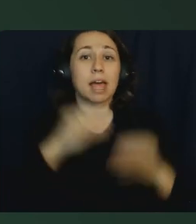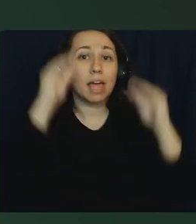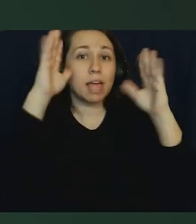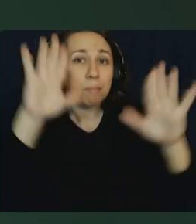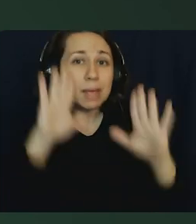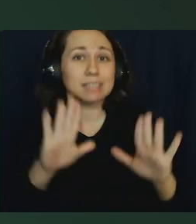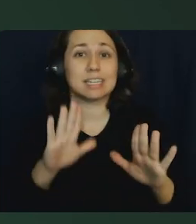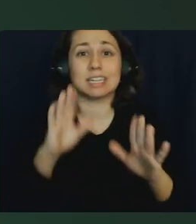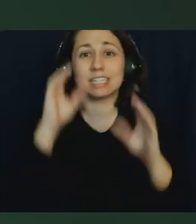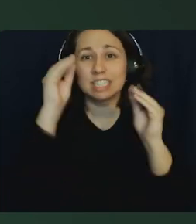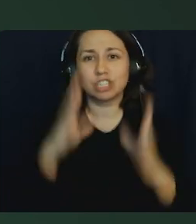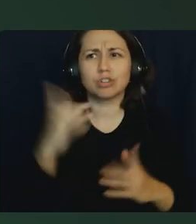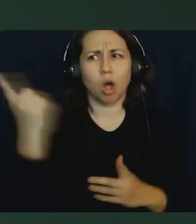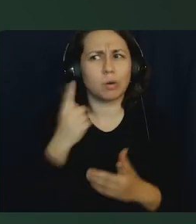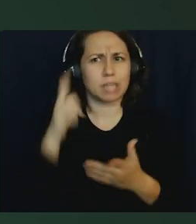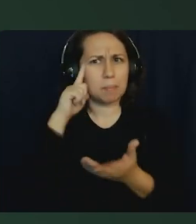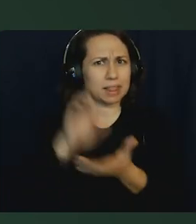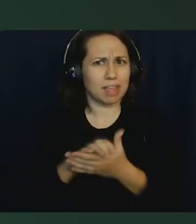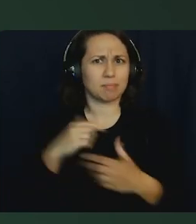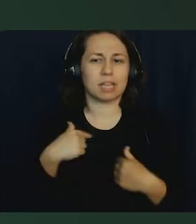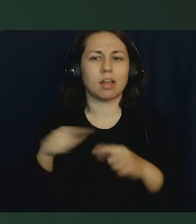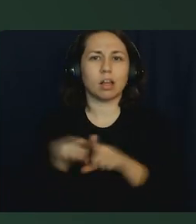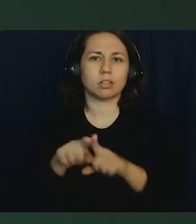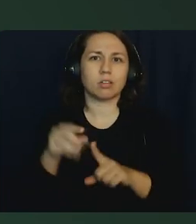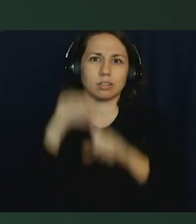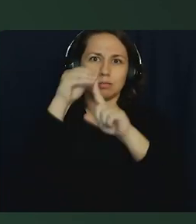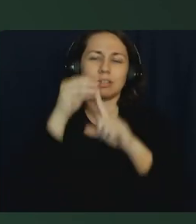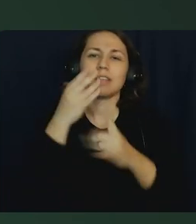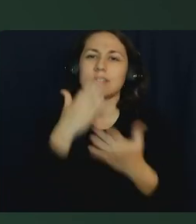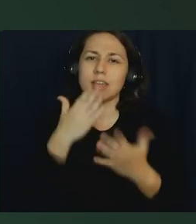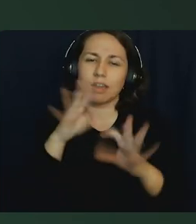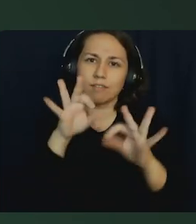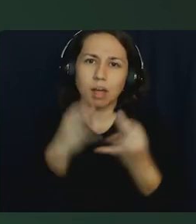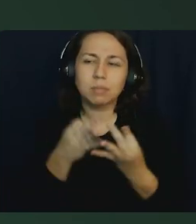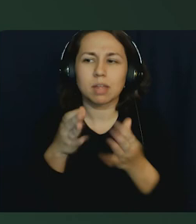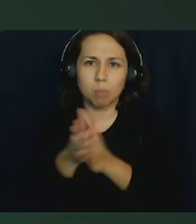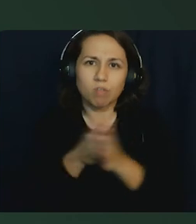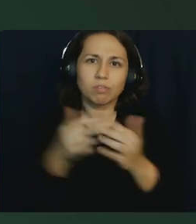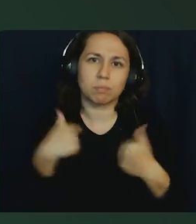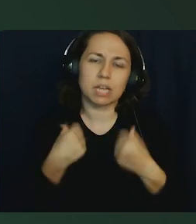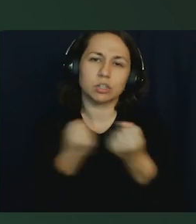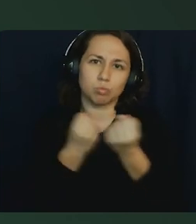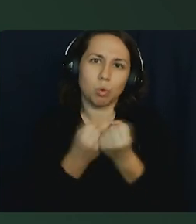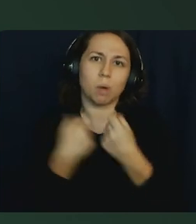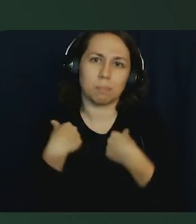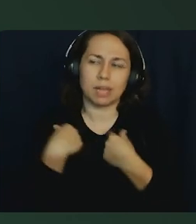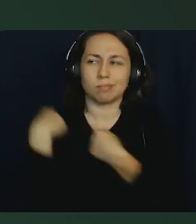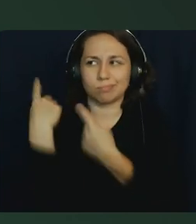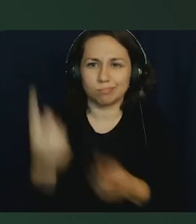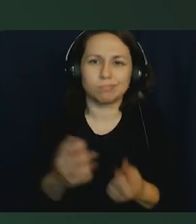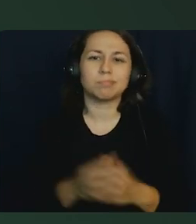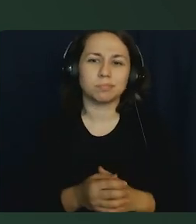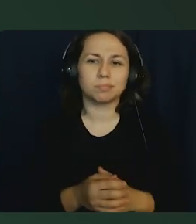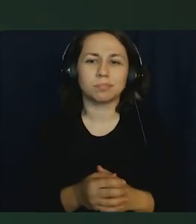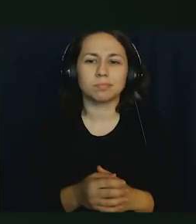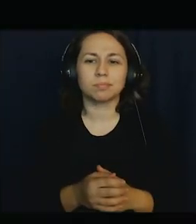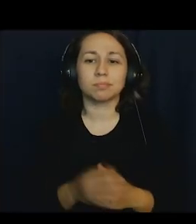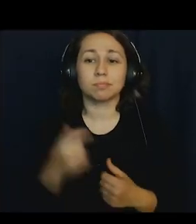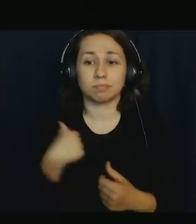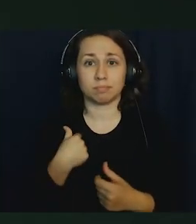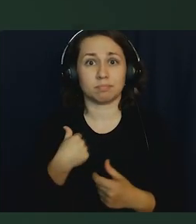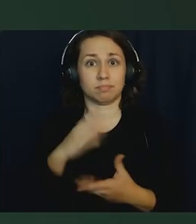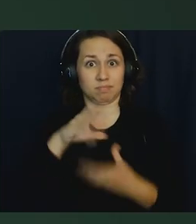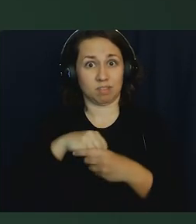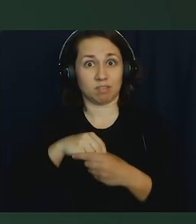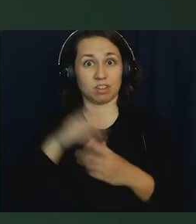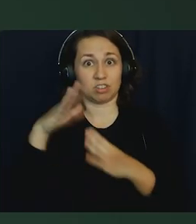a mis maestros maravillosos por siempre creer en mí, en particular a mi familia, por motivarme y apoyarme hasta ahora.